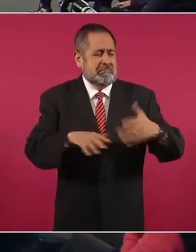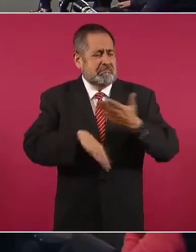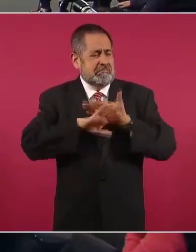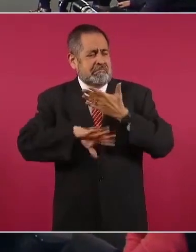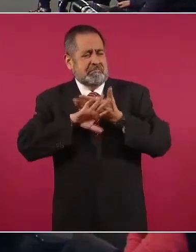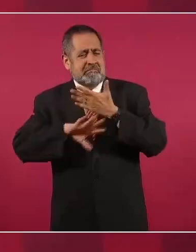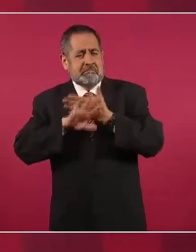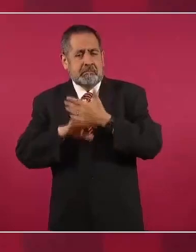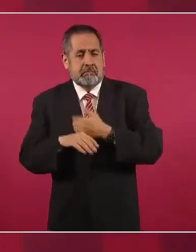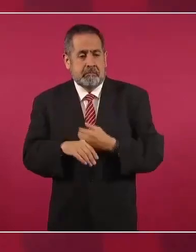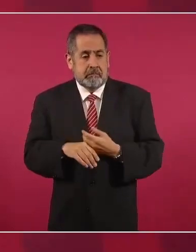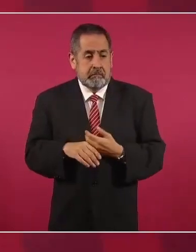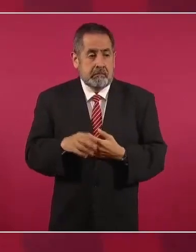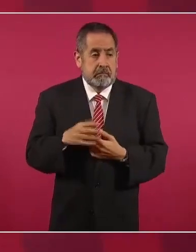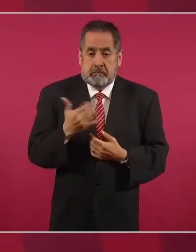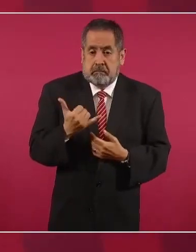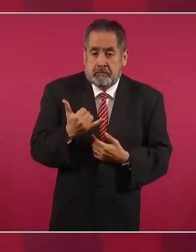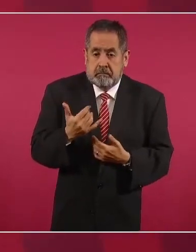nada.